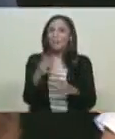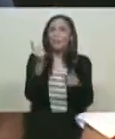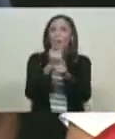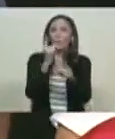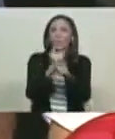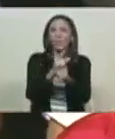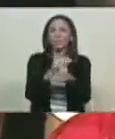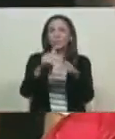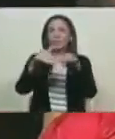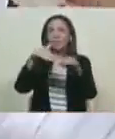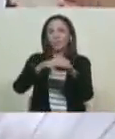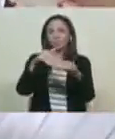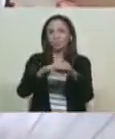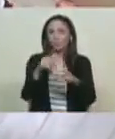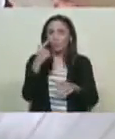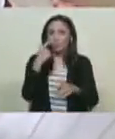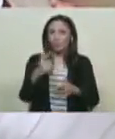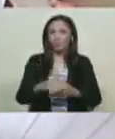Alú.